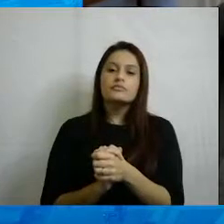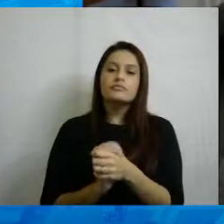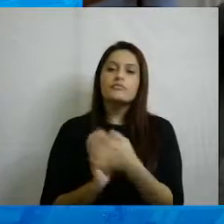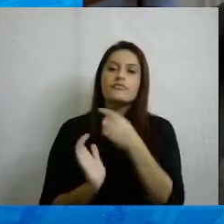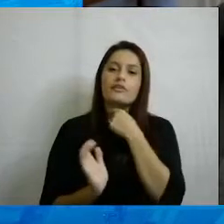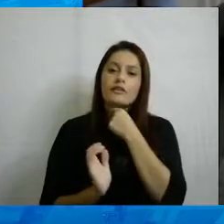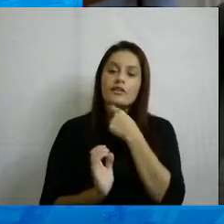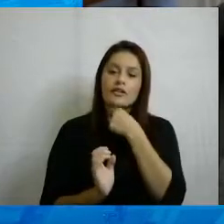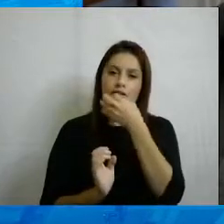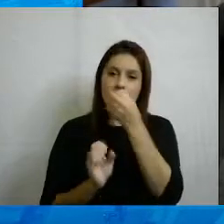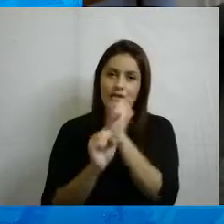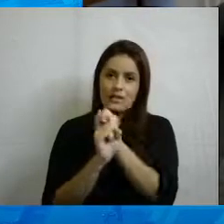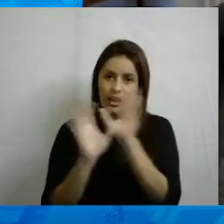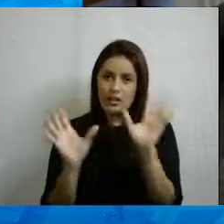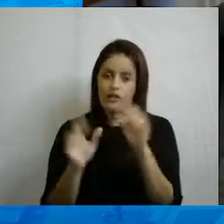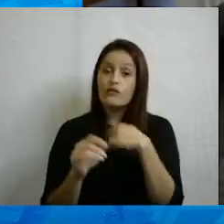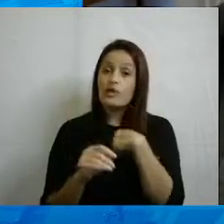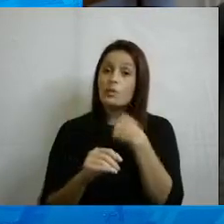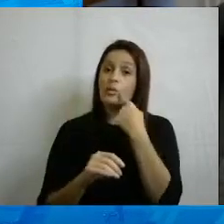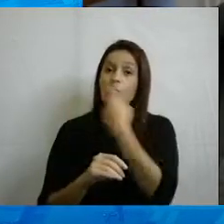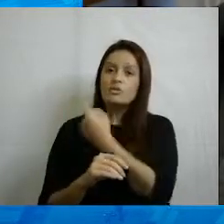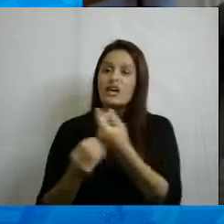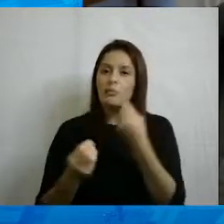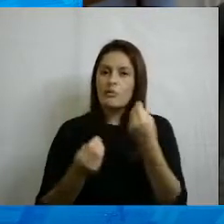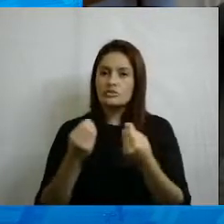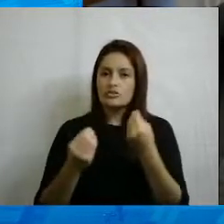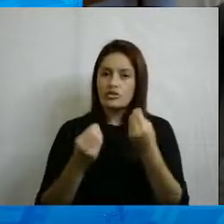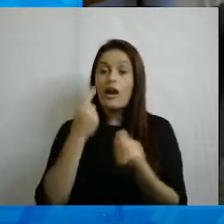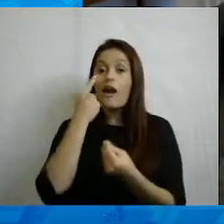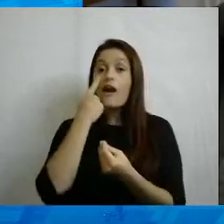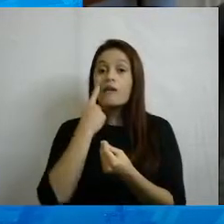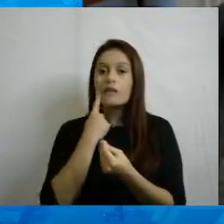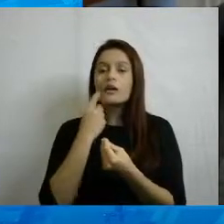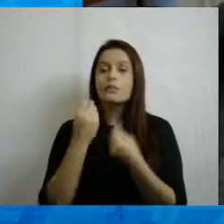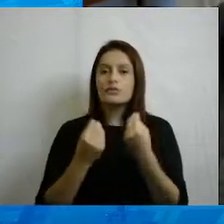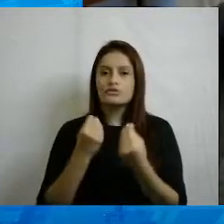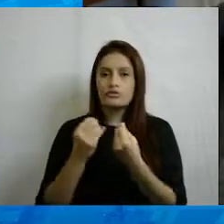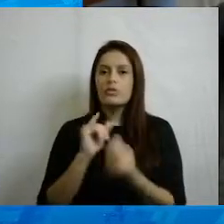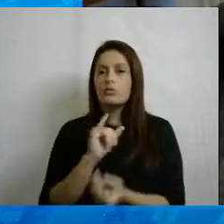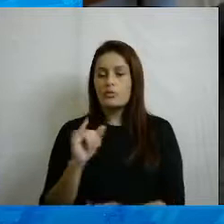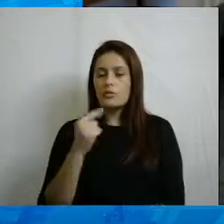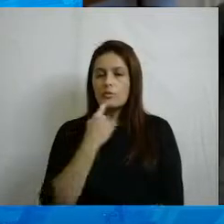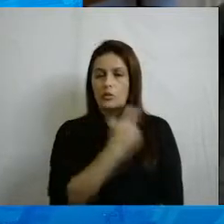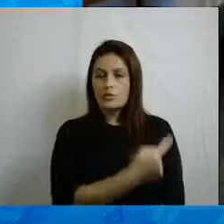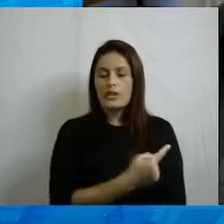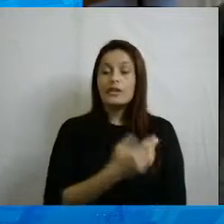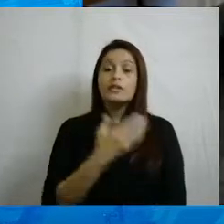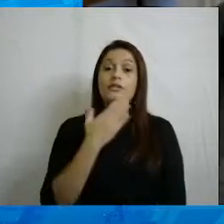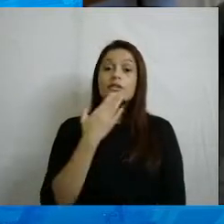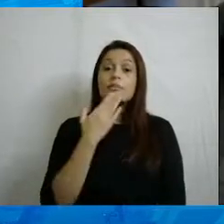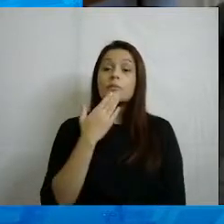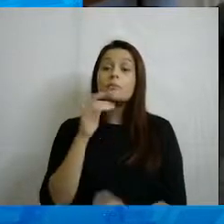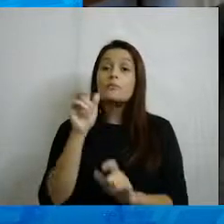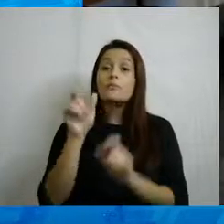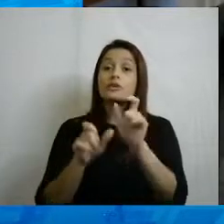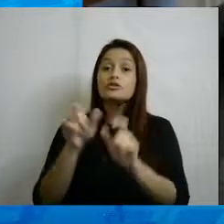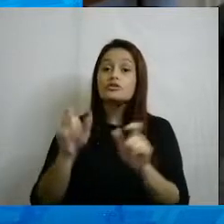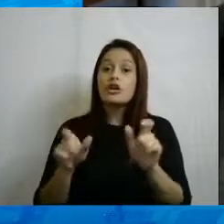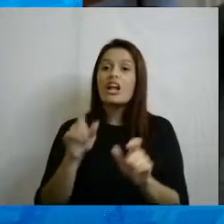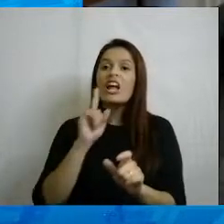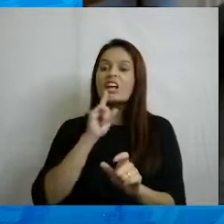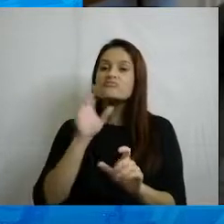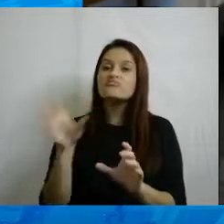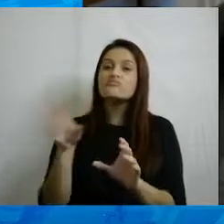claro, voy a preguntar al equipo qué pasó ahí para ver el detalle. Y en el caso puntual también de estas personas que fueron